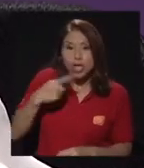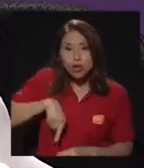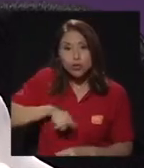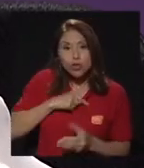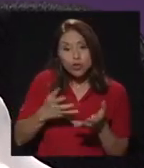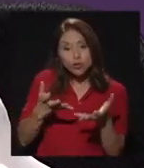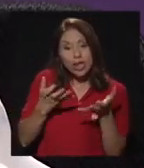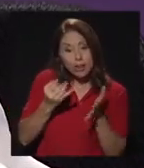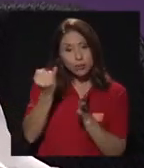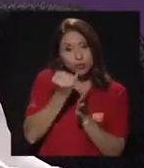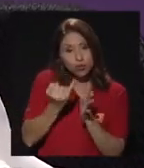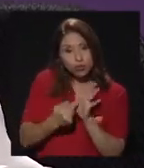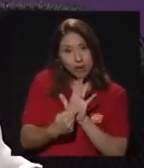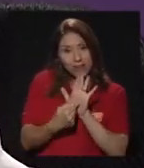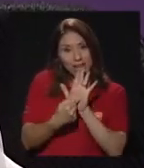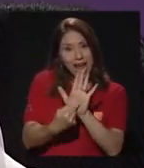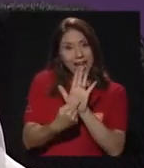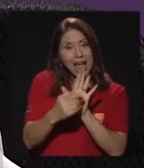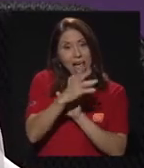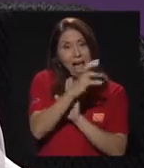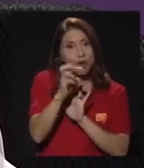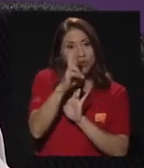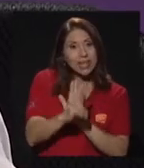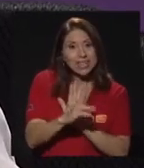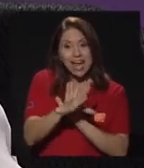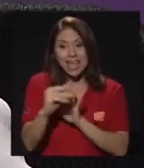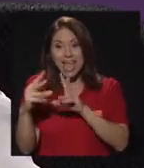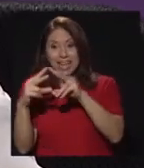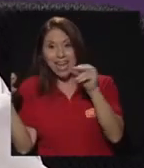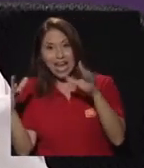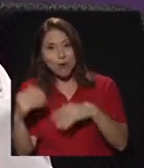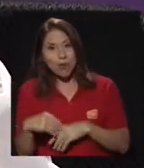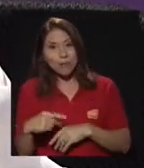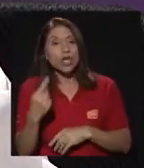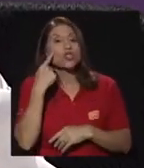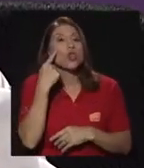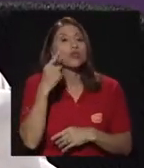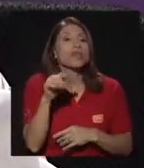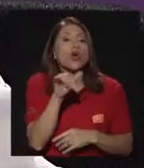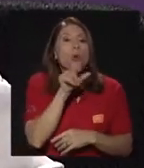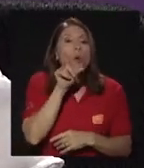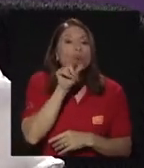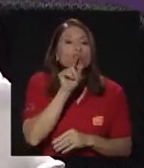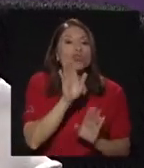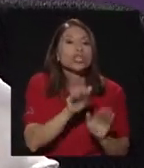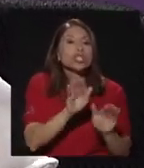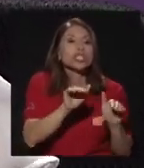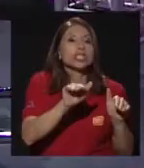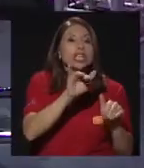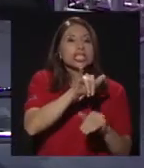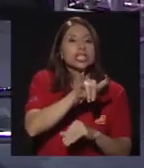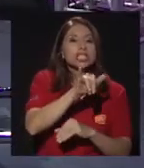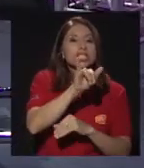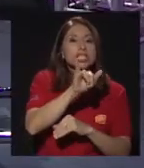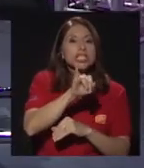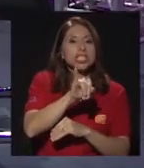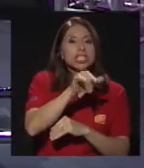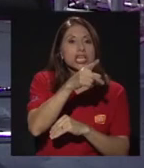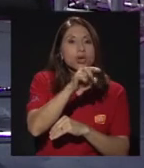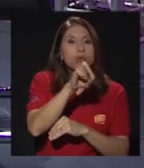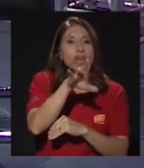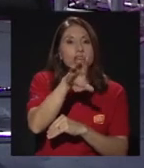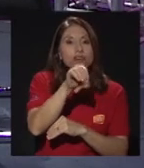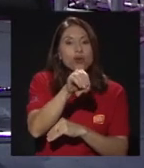reflejar aquí a Costa Rica y a Nicaragua. Yo lo miro como el yihuirro, ¿verdad? Y el guardabarranco. Y el